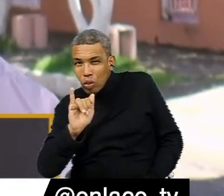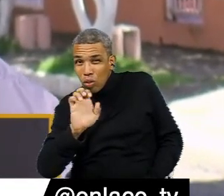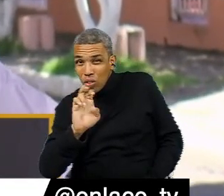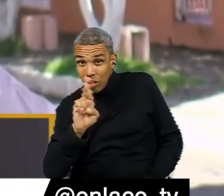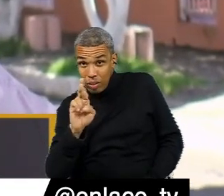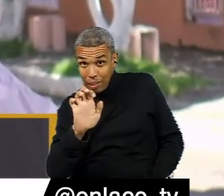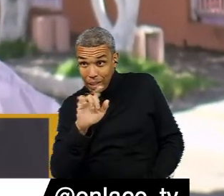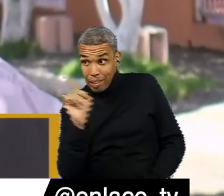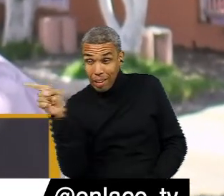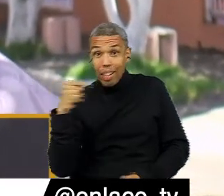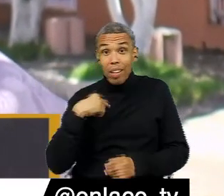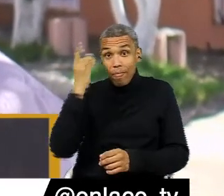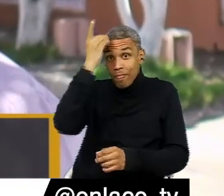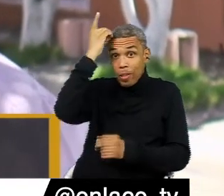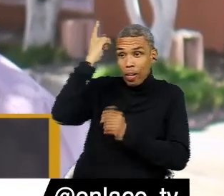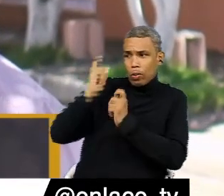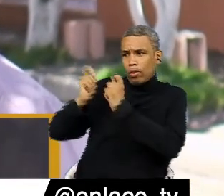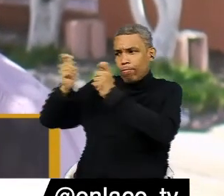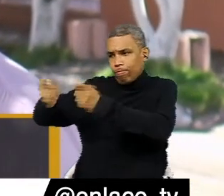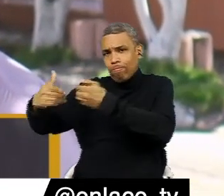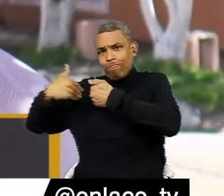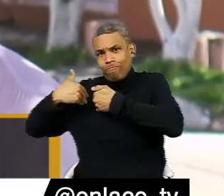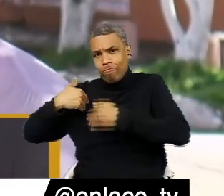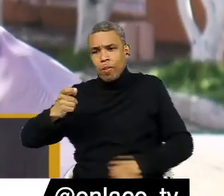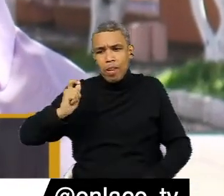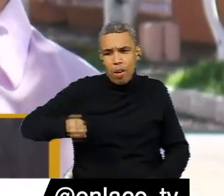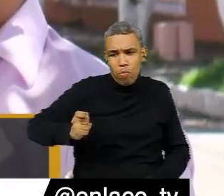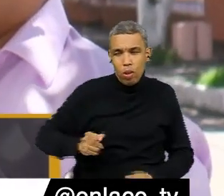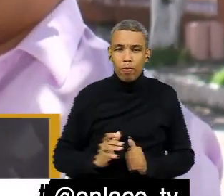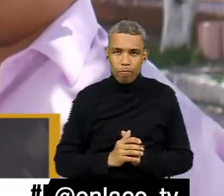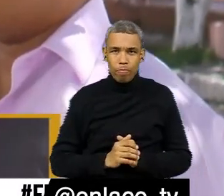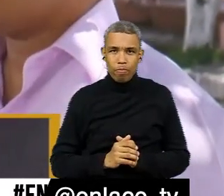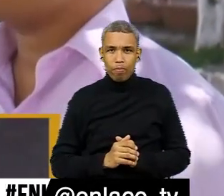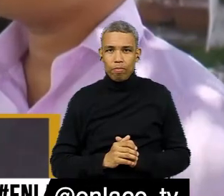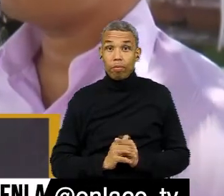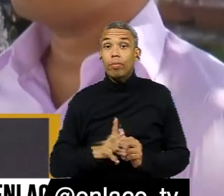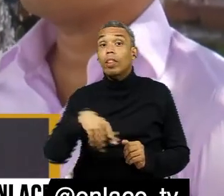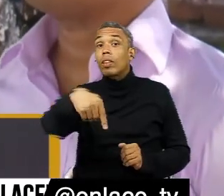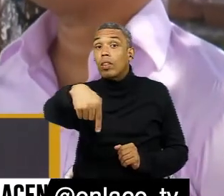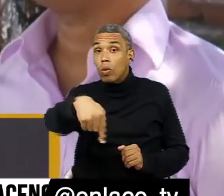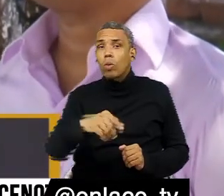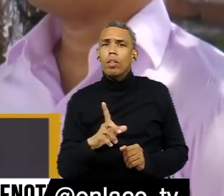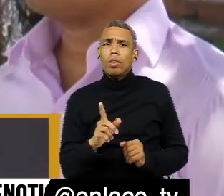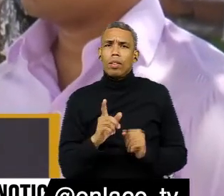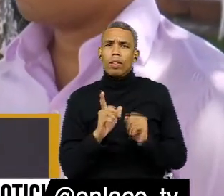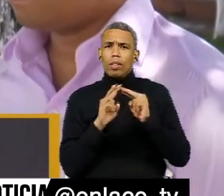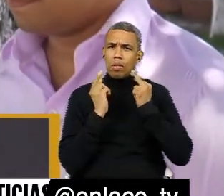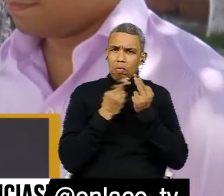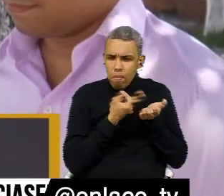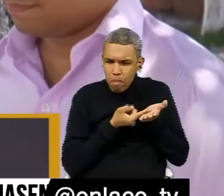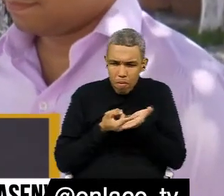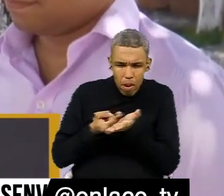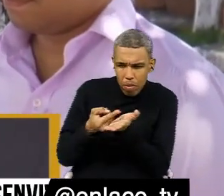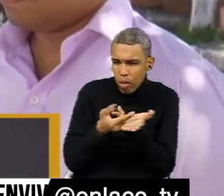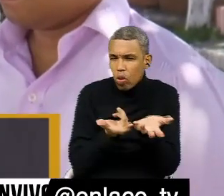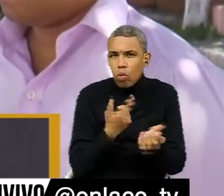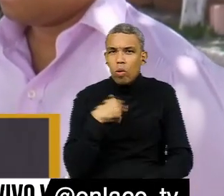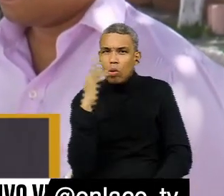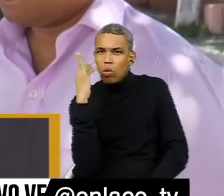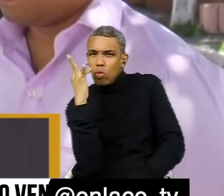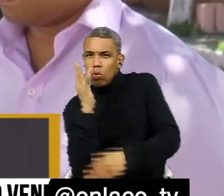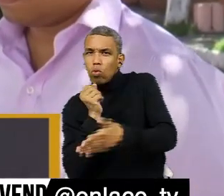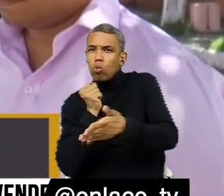prensa donde el abogado Leonardo Granados ha manifestado todo lo que se ha adelantado con la tutela en torno al cierre del relleno